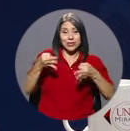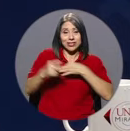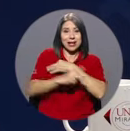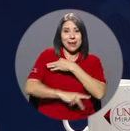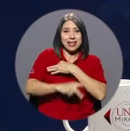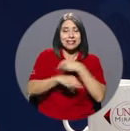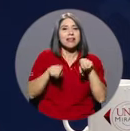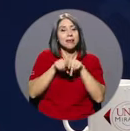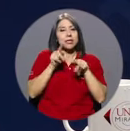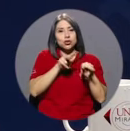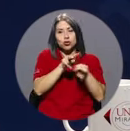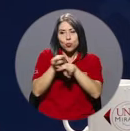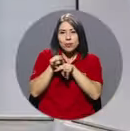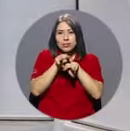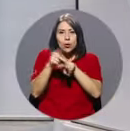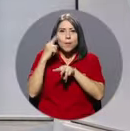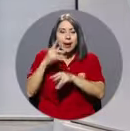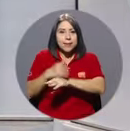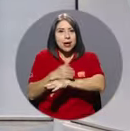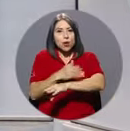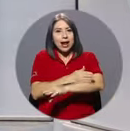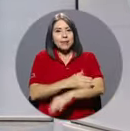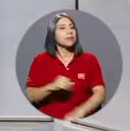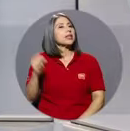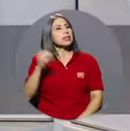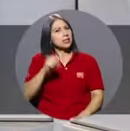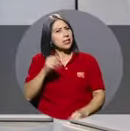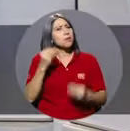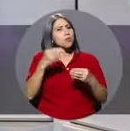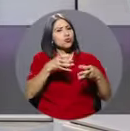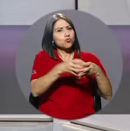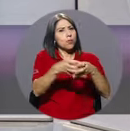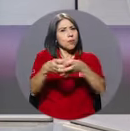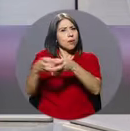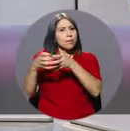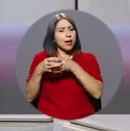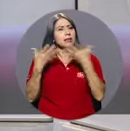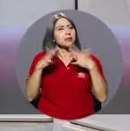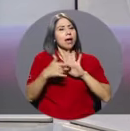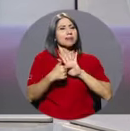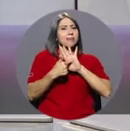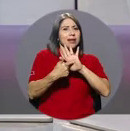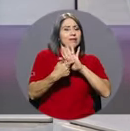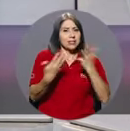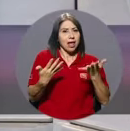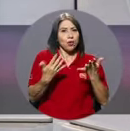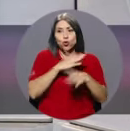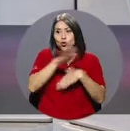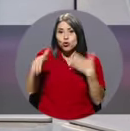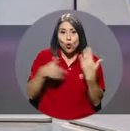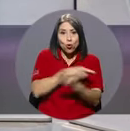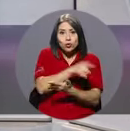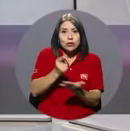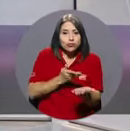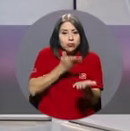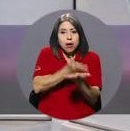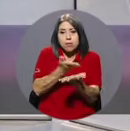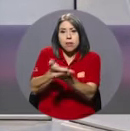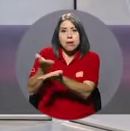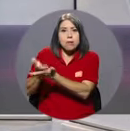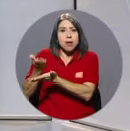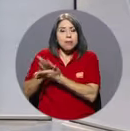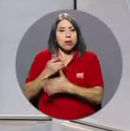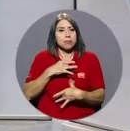supervisión para mejorar esto. Sí, múltiples sectores se han manifestado en torno a este tema. Prácticamente todos tienen propuestas